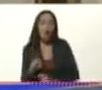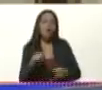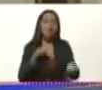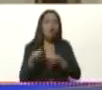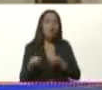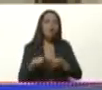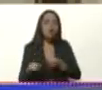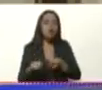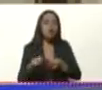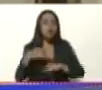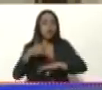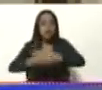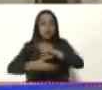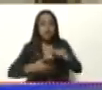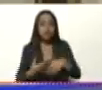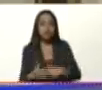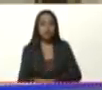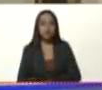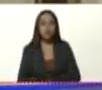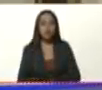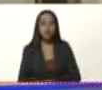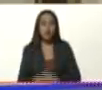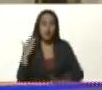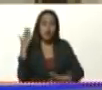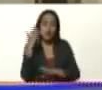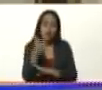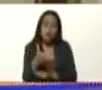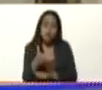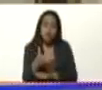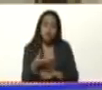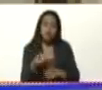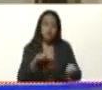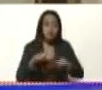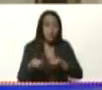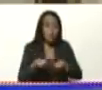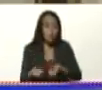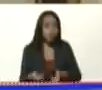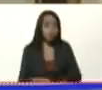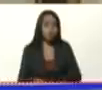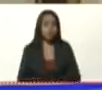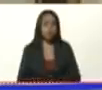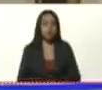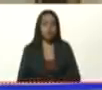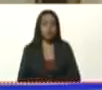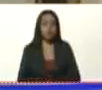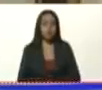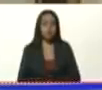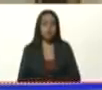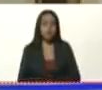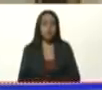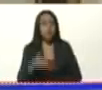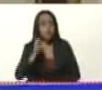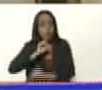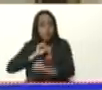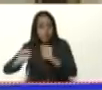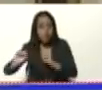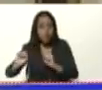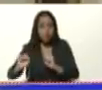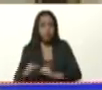y del tío que llegó y estuvieron el viernes pasado tomándose una cervecita con esa persona, usted en